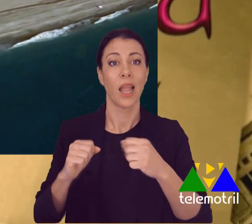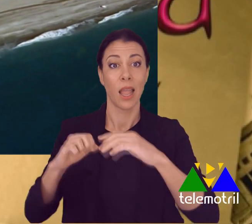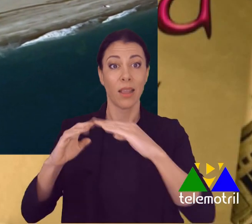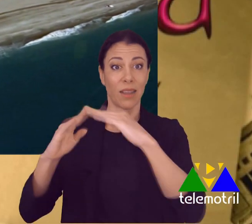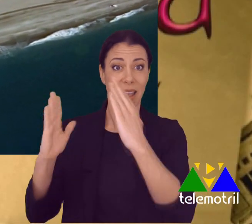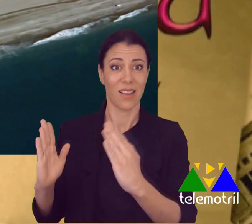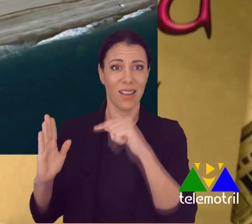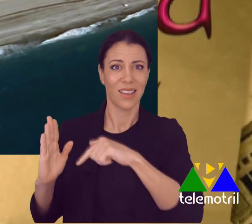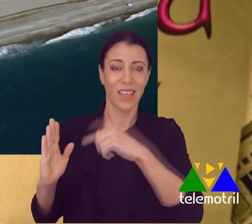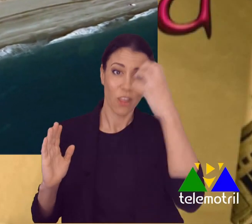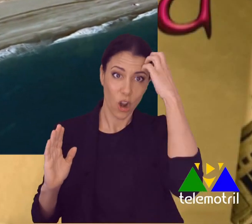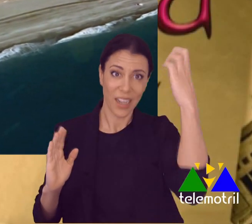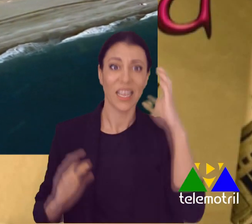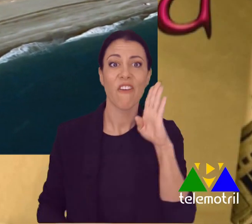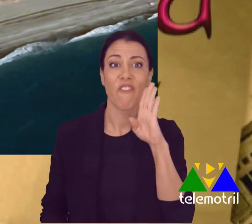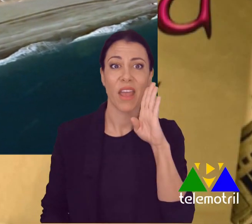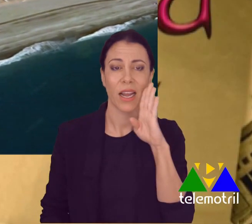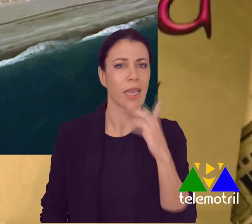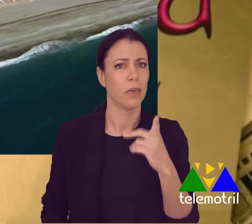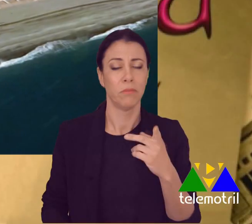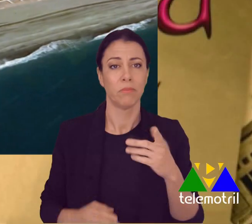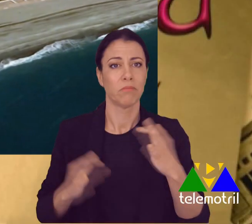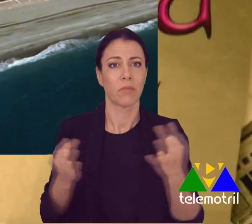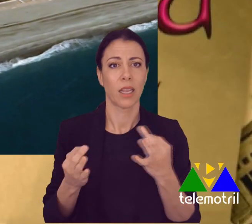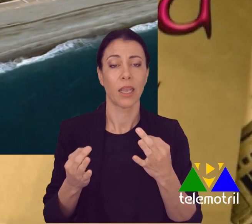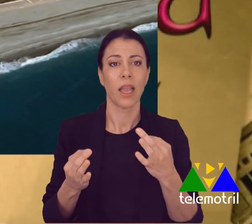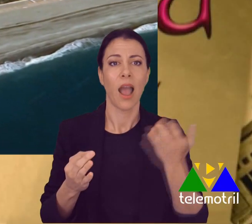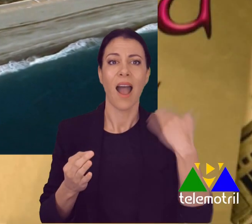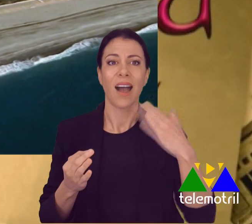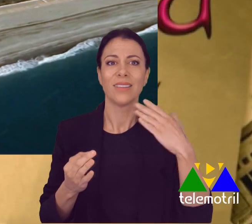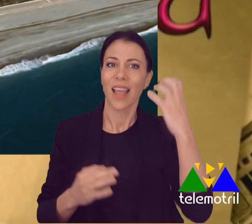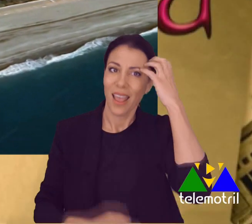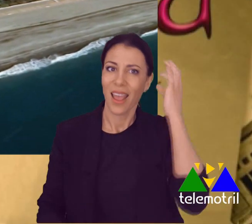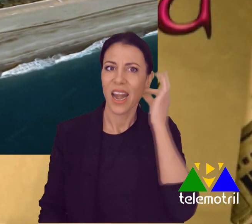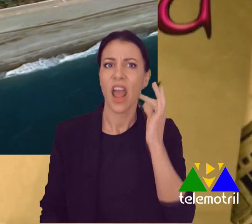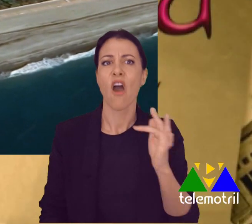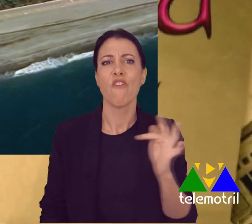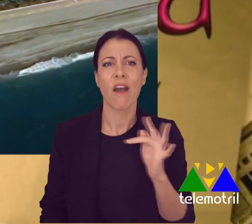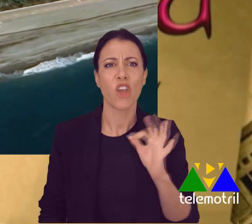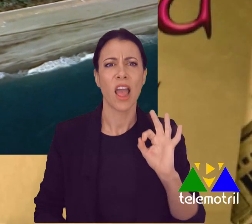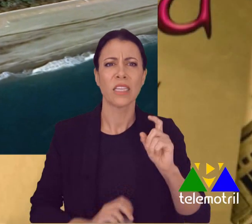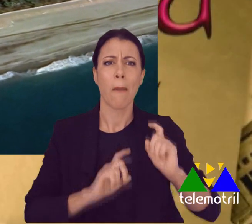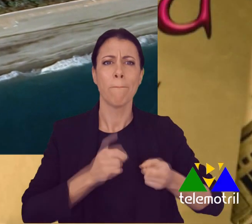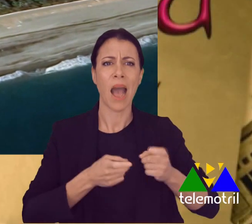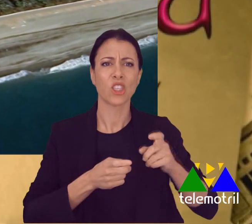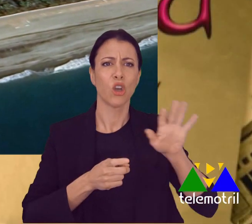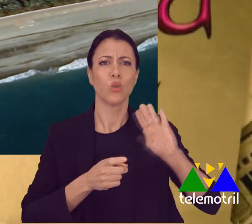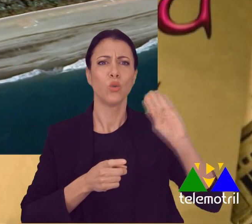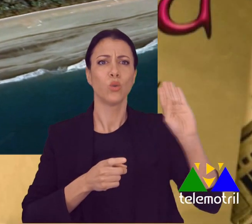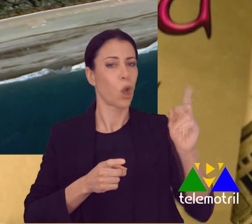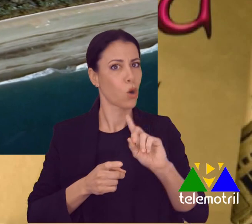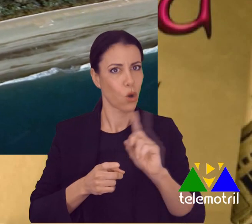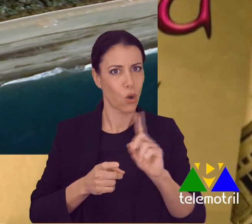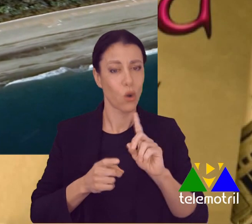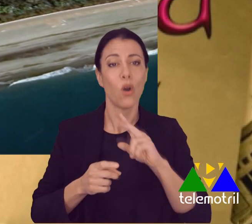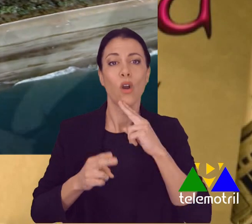de Bélgica. Nada que ver, como decíamos, con que Fabiola era de origen vasco, claro, ni nada por el estilo, sino por